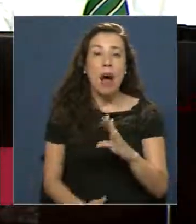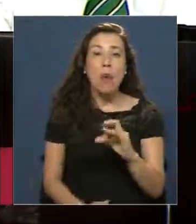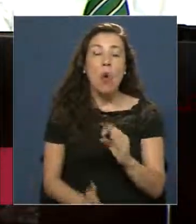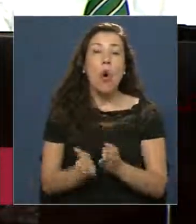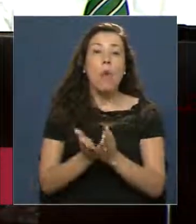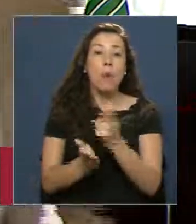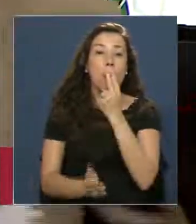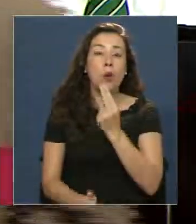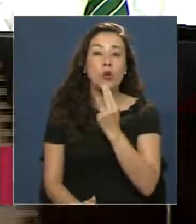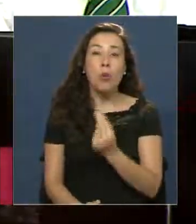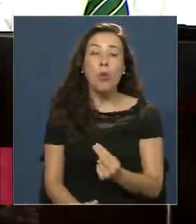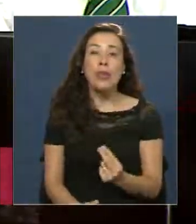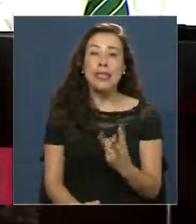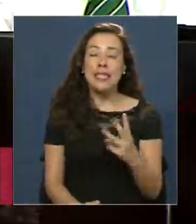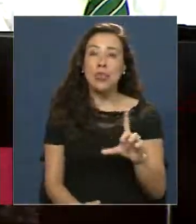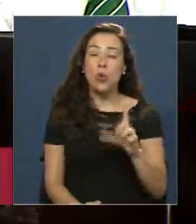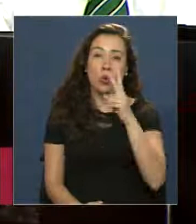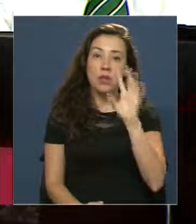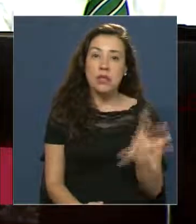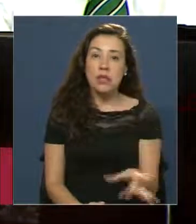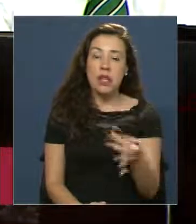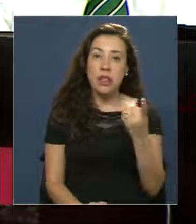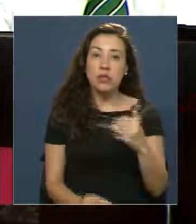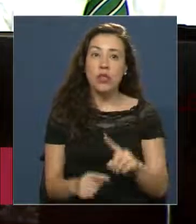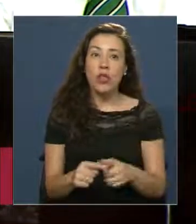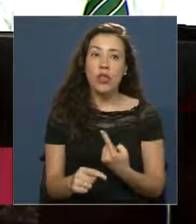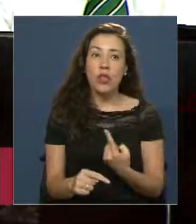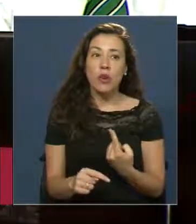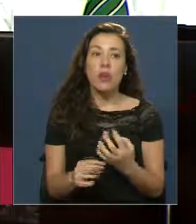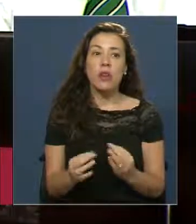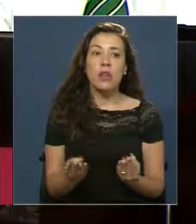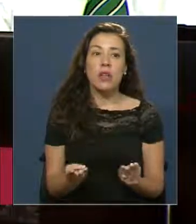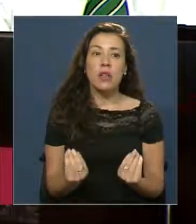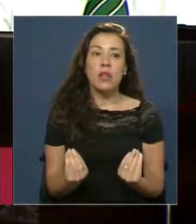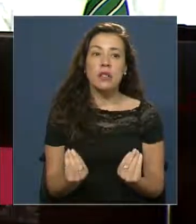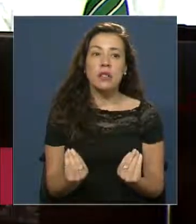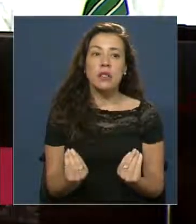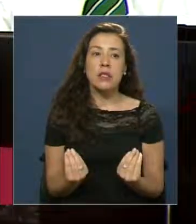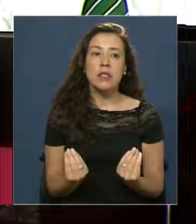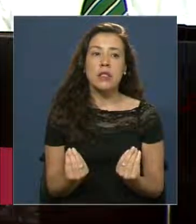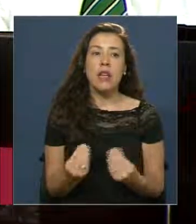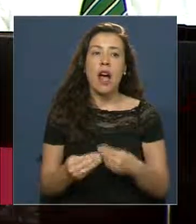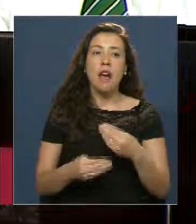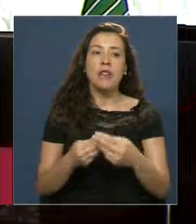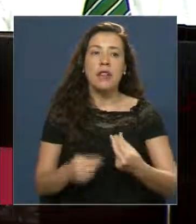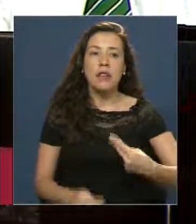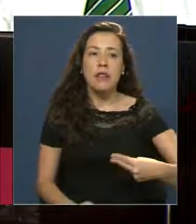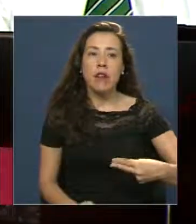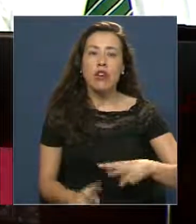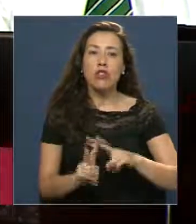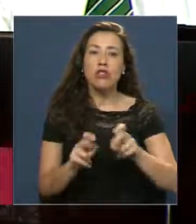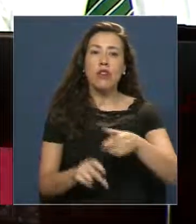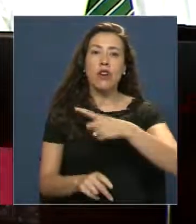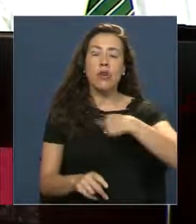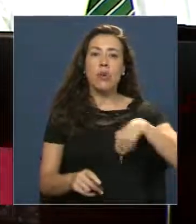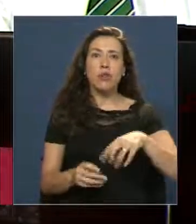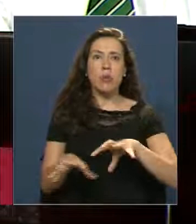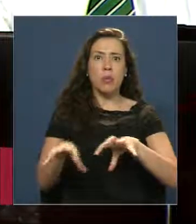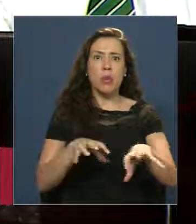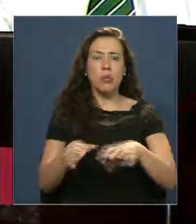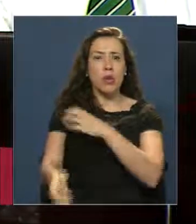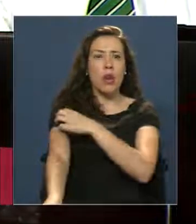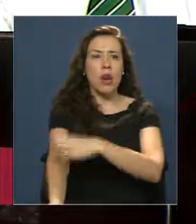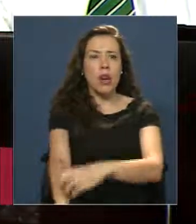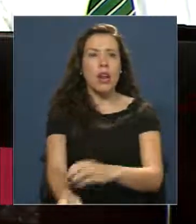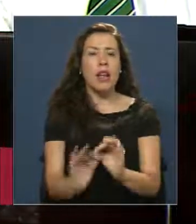pasado día 3 de julio, quedó al descubierto nuevamente la necesidad que tenemos de escalar en la cadena de valor respecto de nuestros productos regionales, y